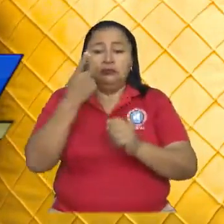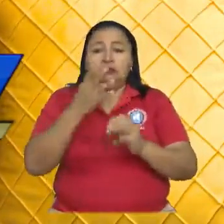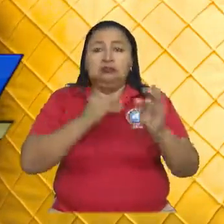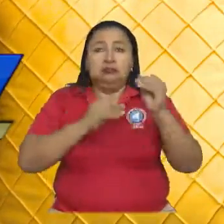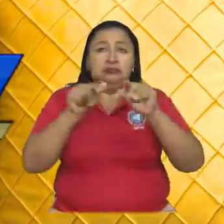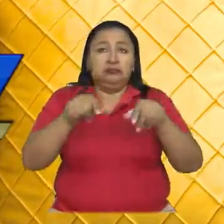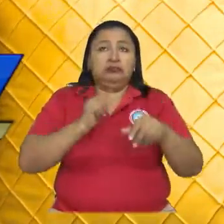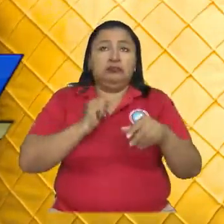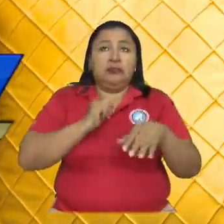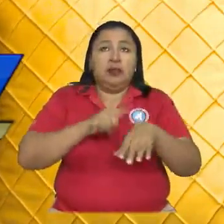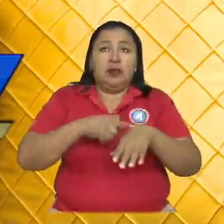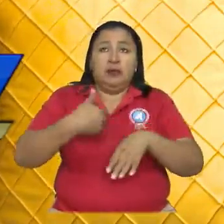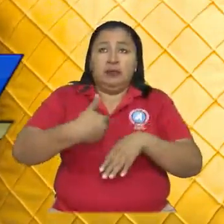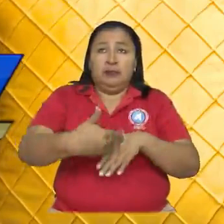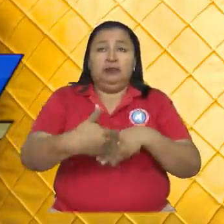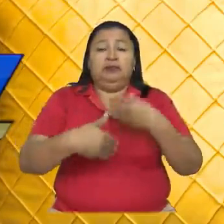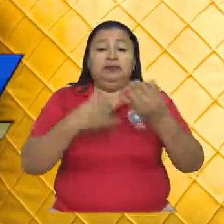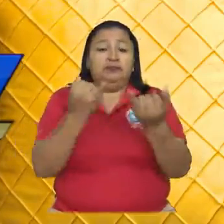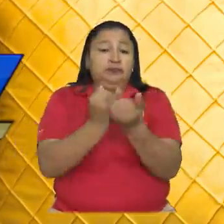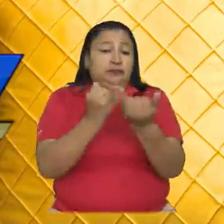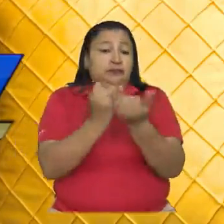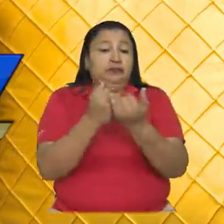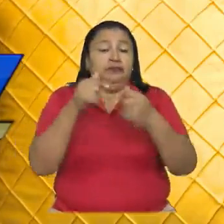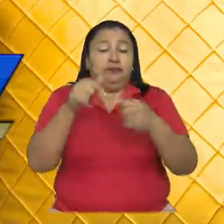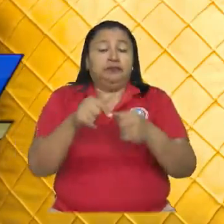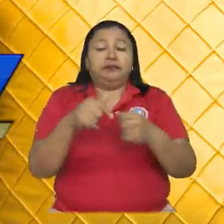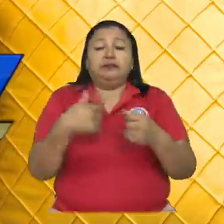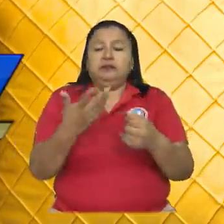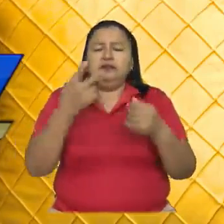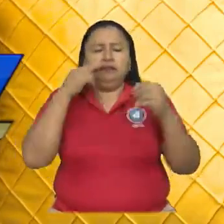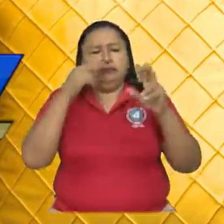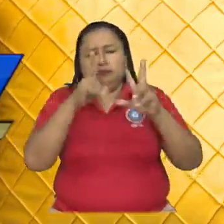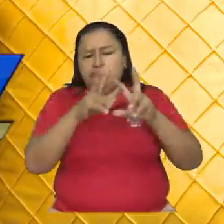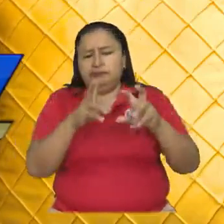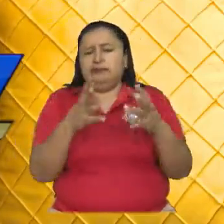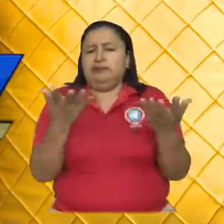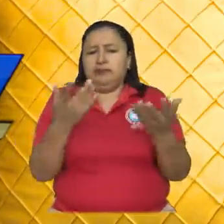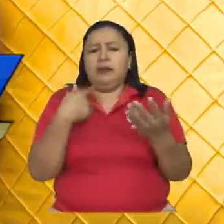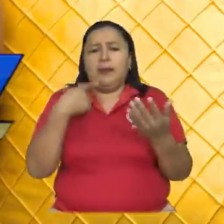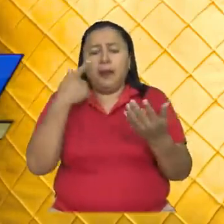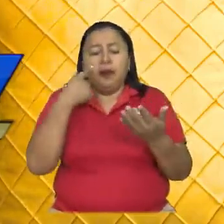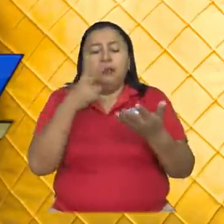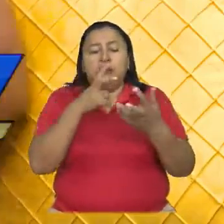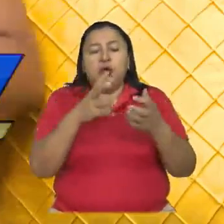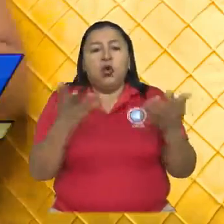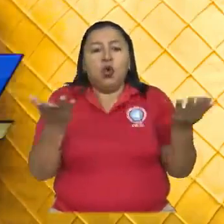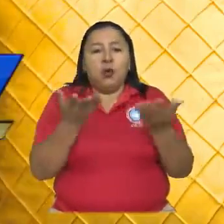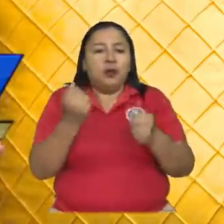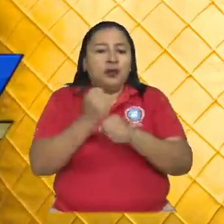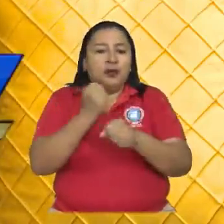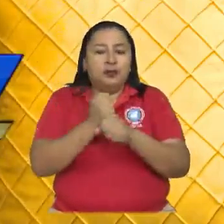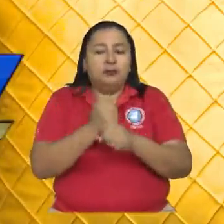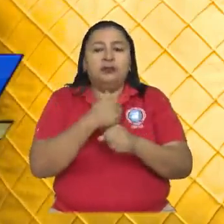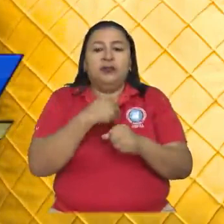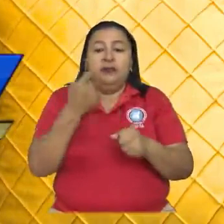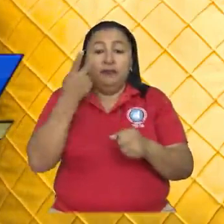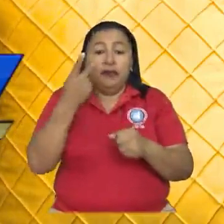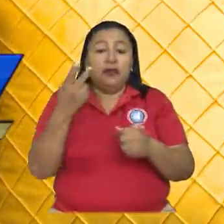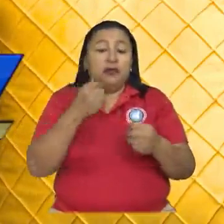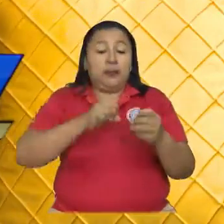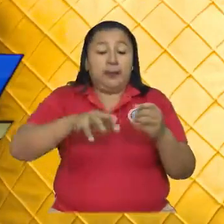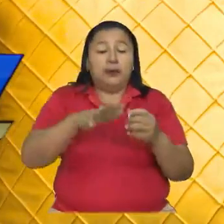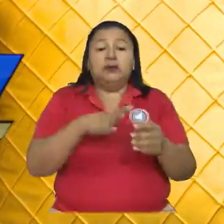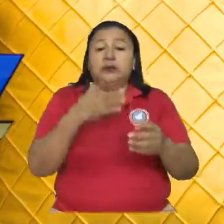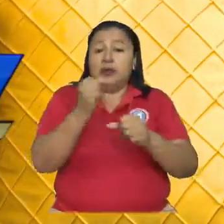estamos en ese proceso igual de evaluación. Siempre para nosotros es importante tener esos espacios de